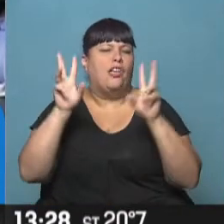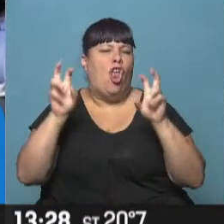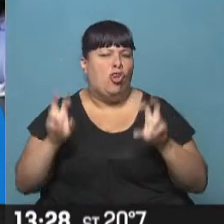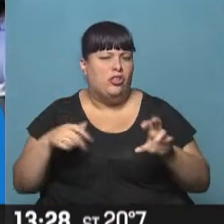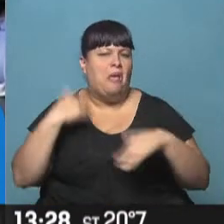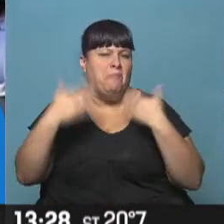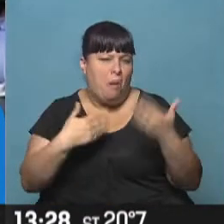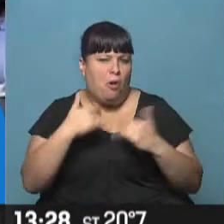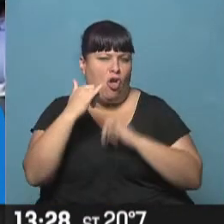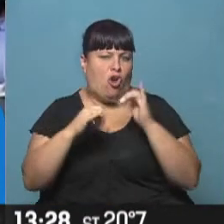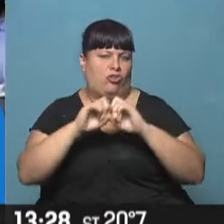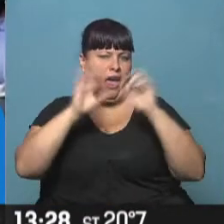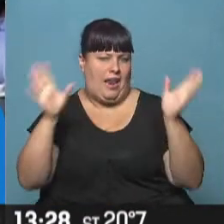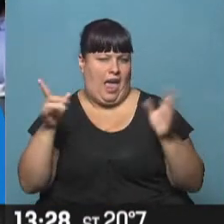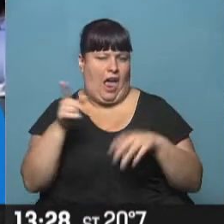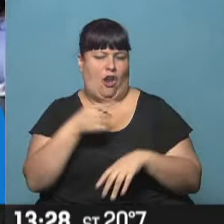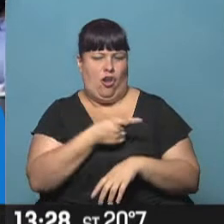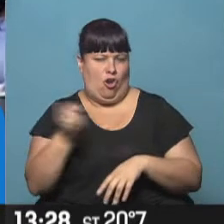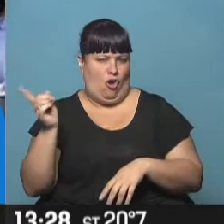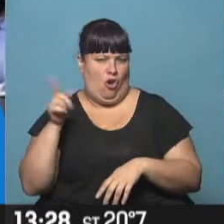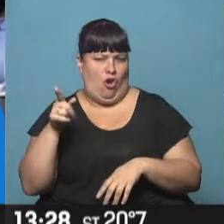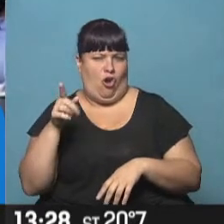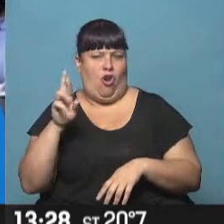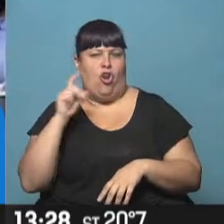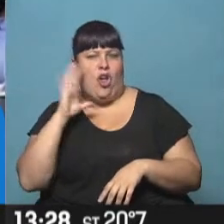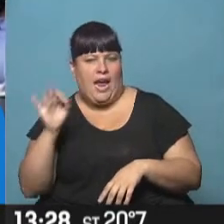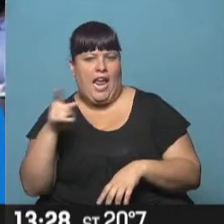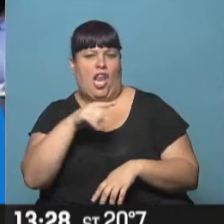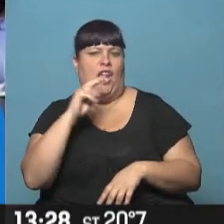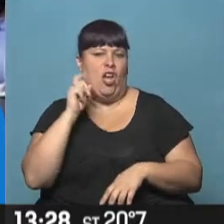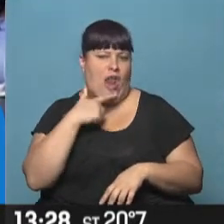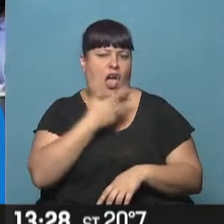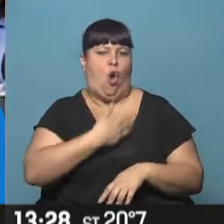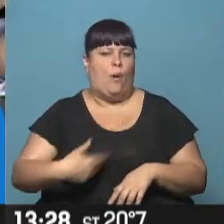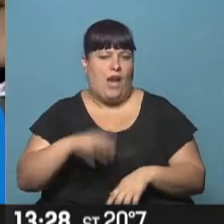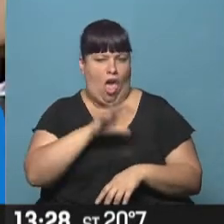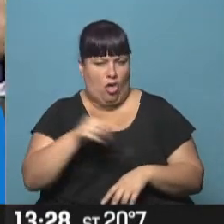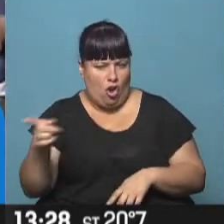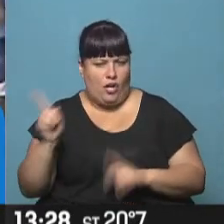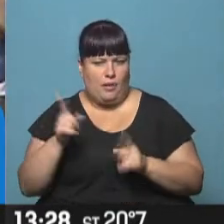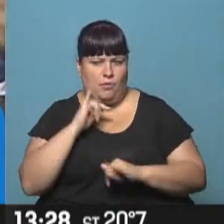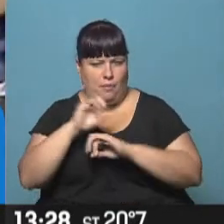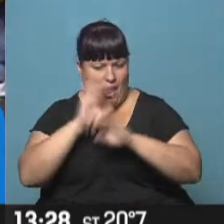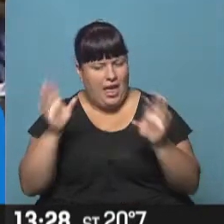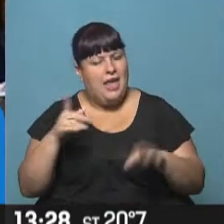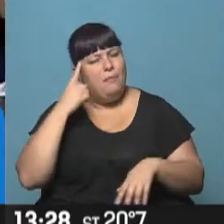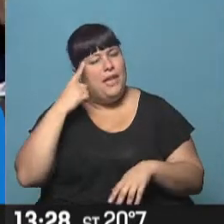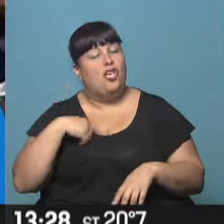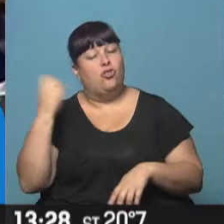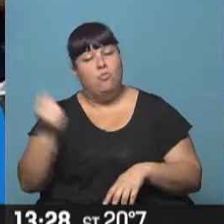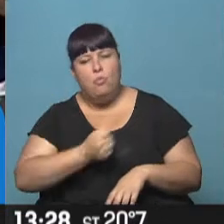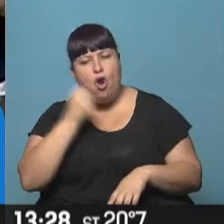después podrán contar un poco más en detalle Rogelio y Nico y los gobernadores, creo que es muy